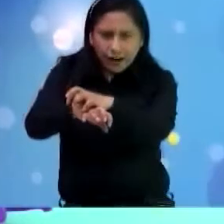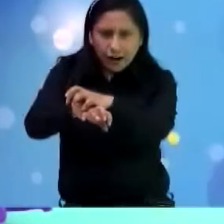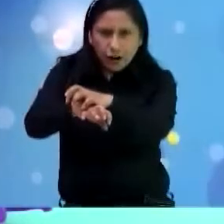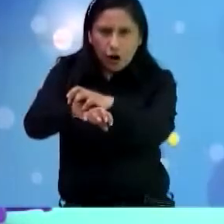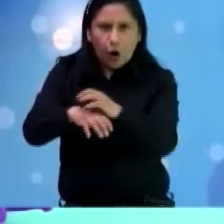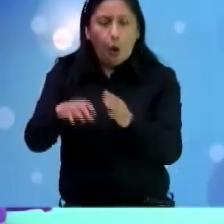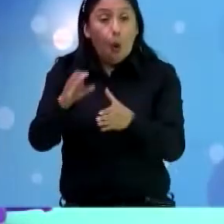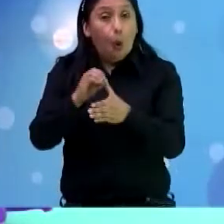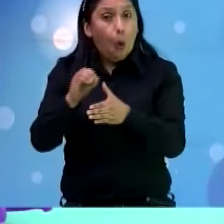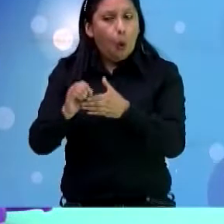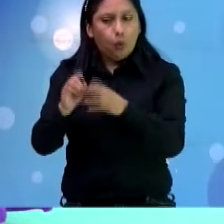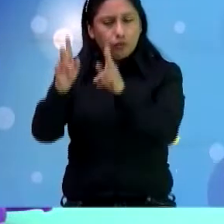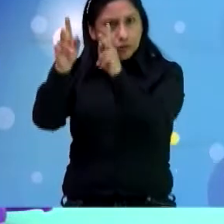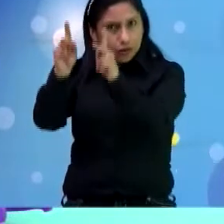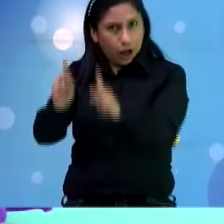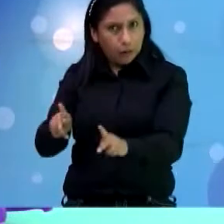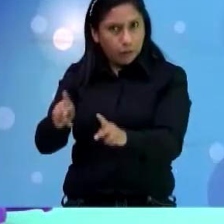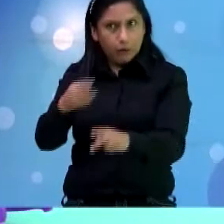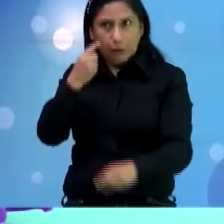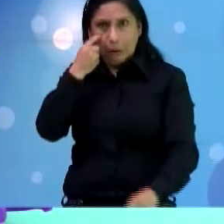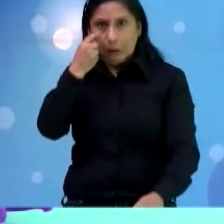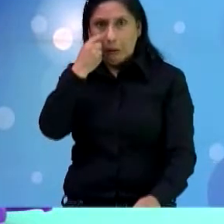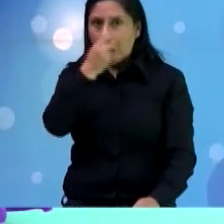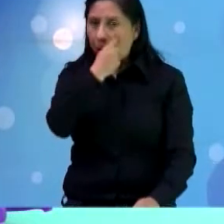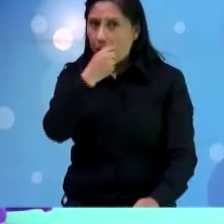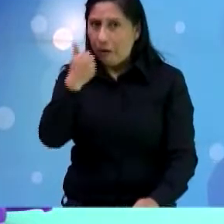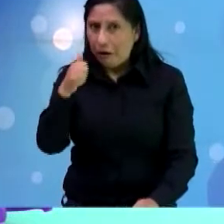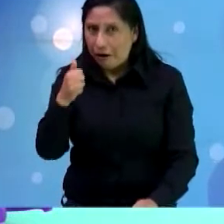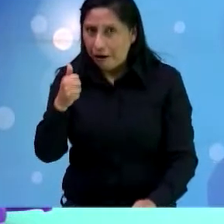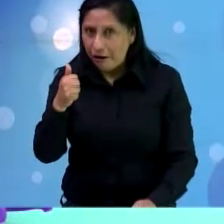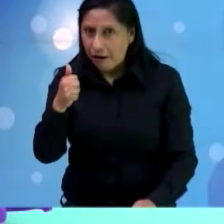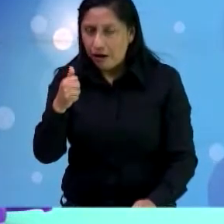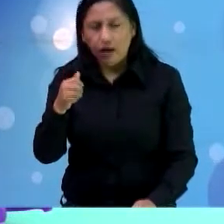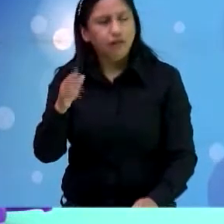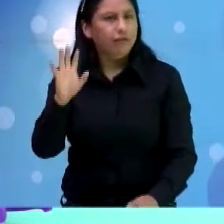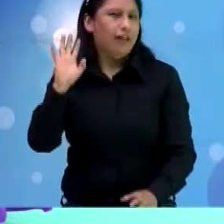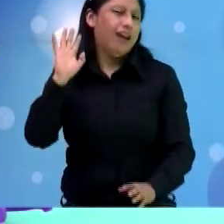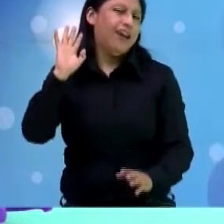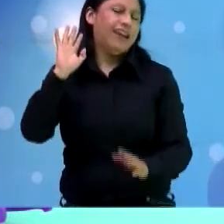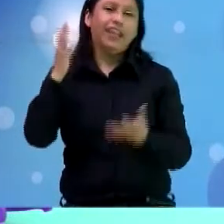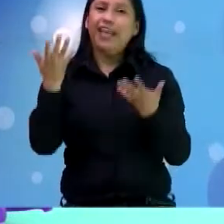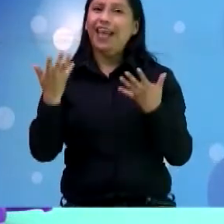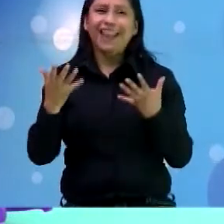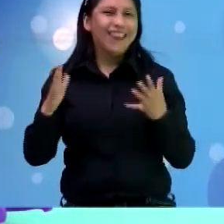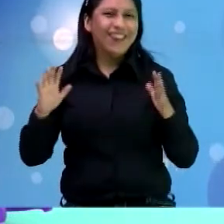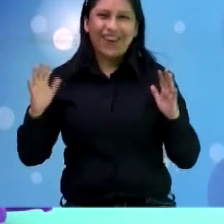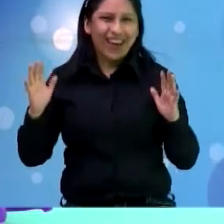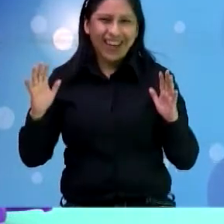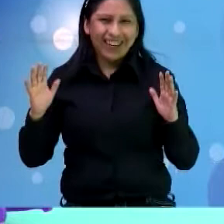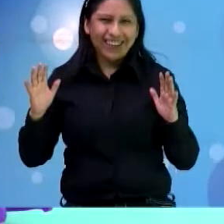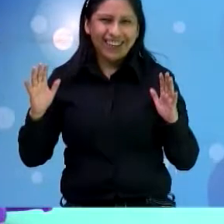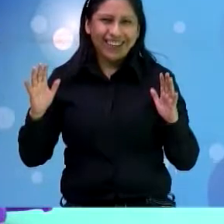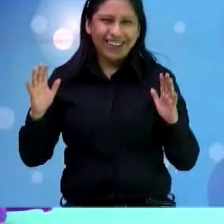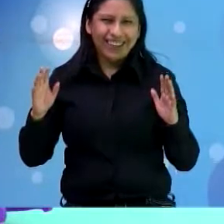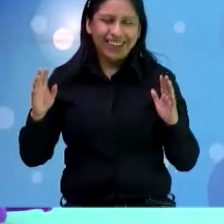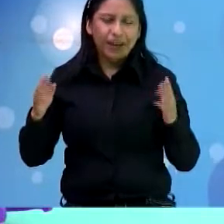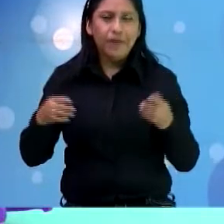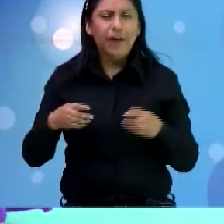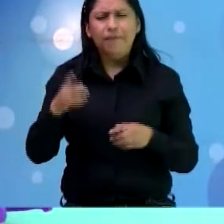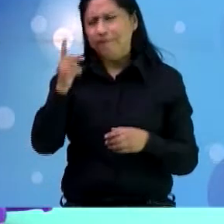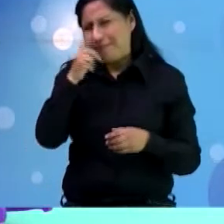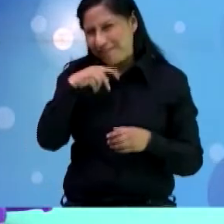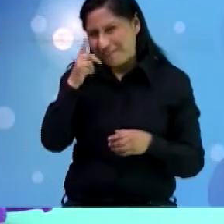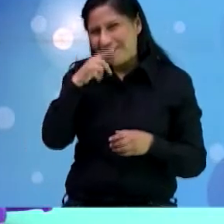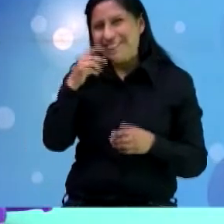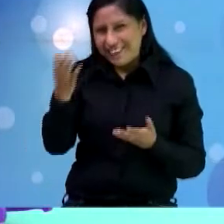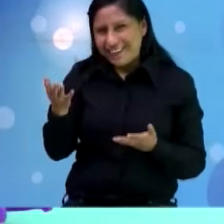una persona con 10 ojos. Es algo ficticio, que no existe. Fácil, ¿no es